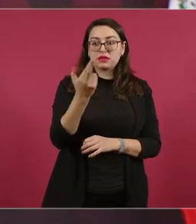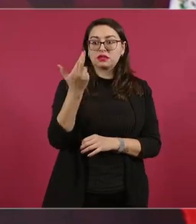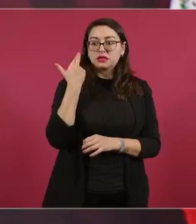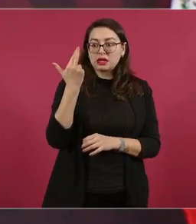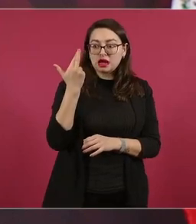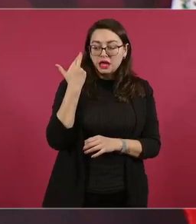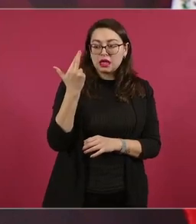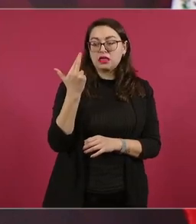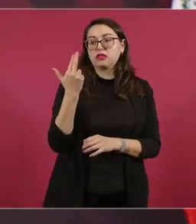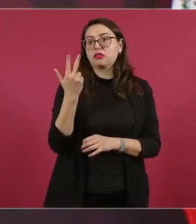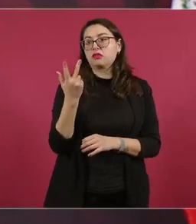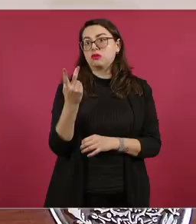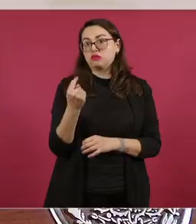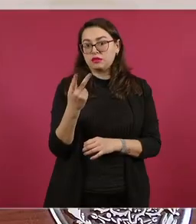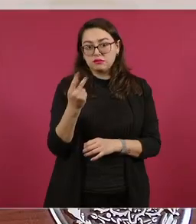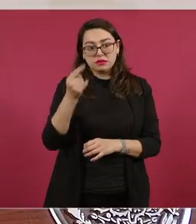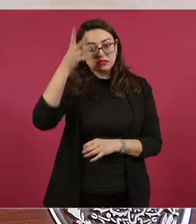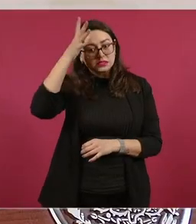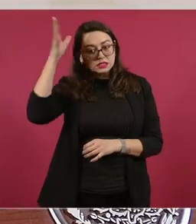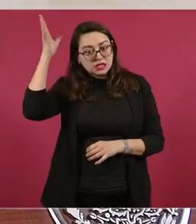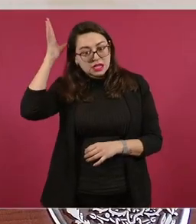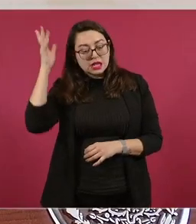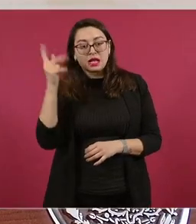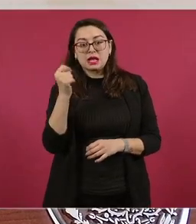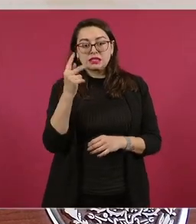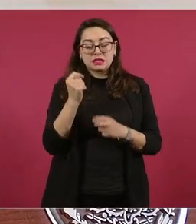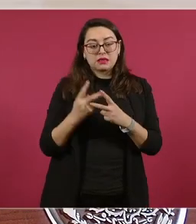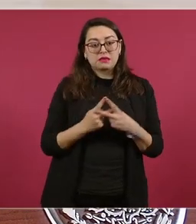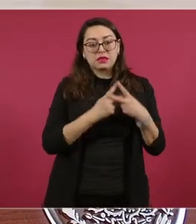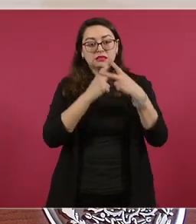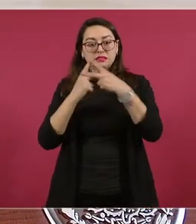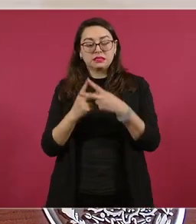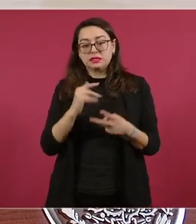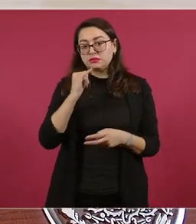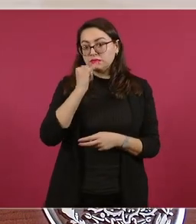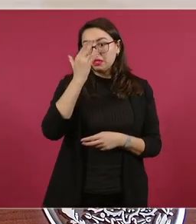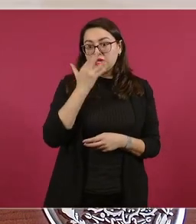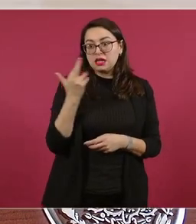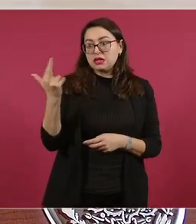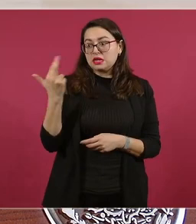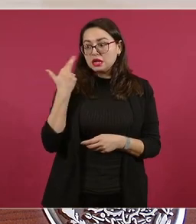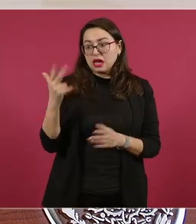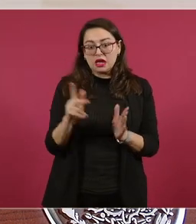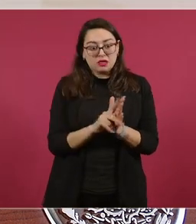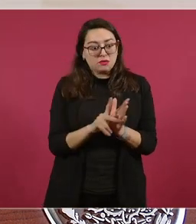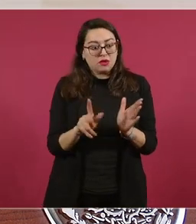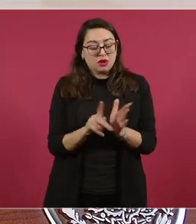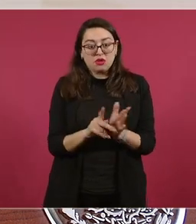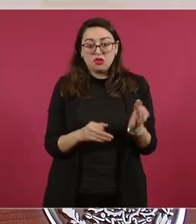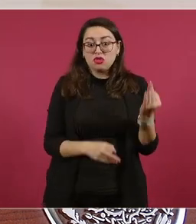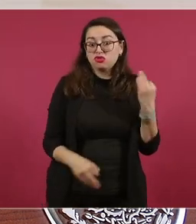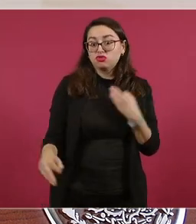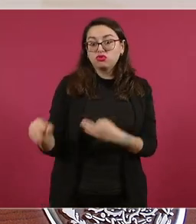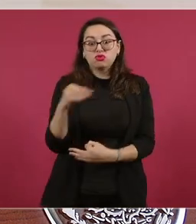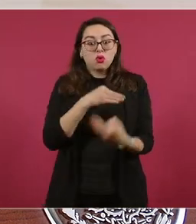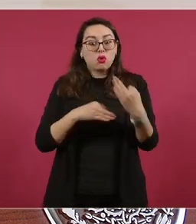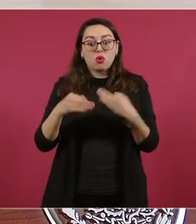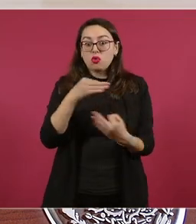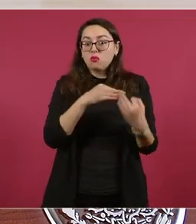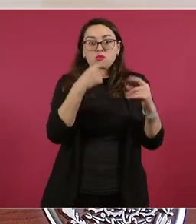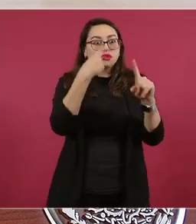Televisa, en Azteca, en Imagen, en Reforma, puras